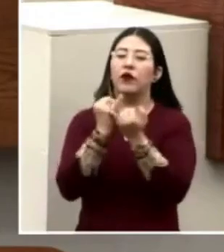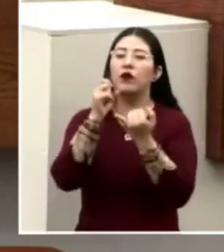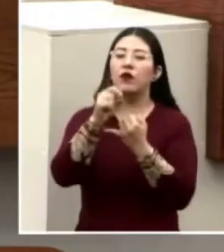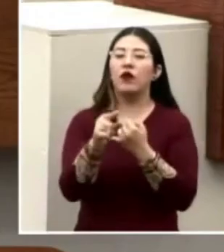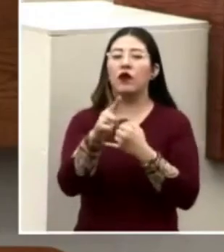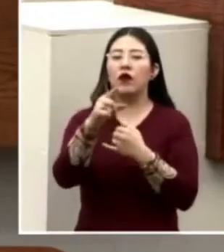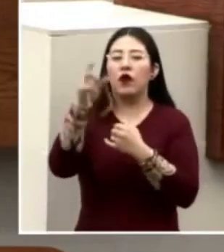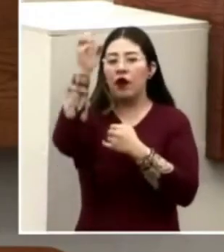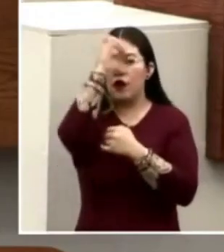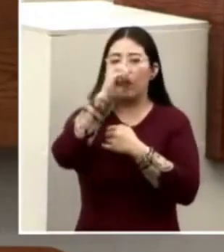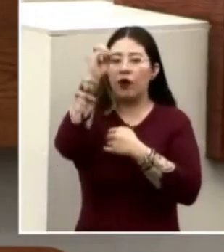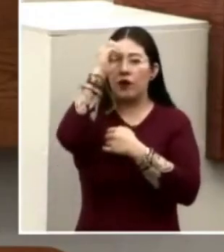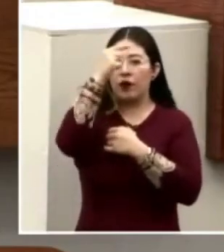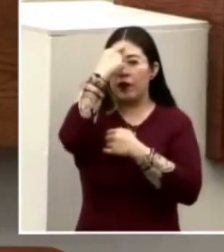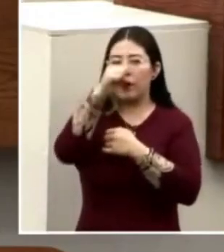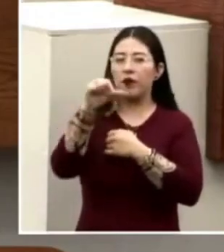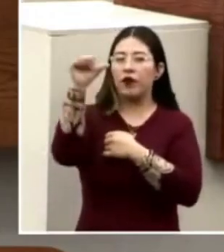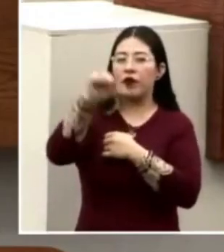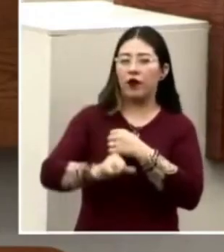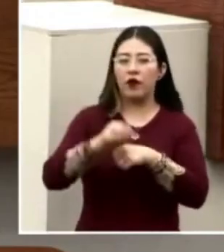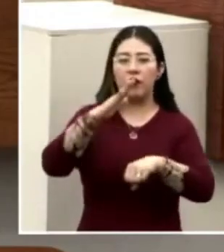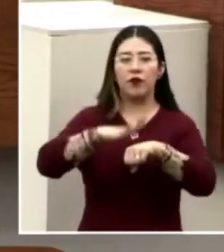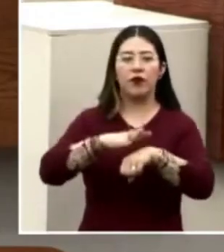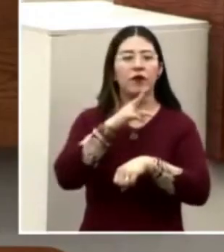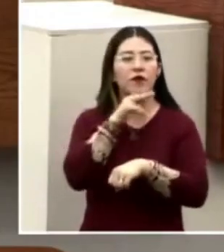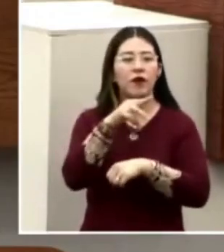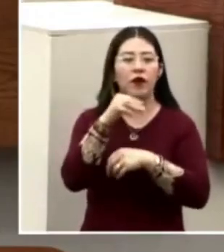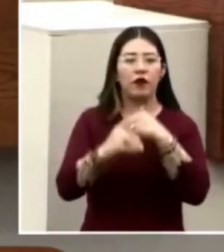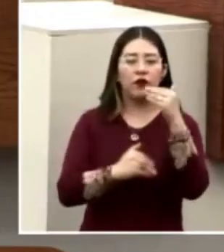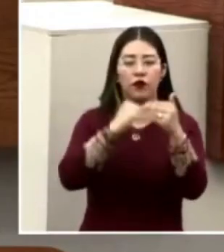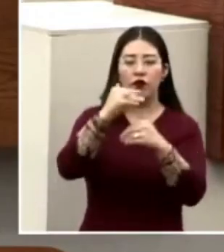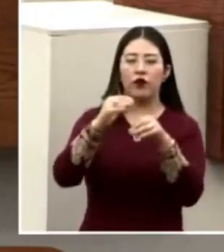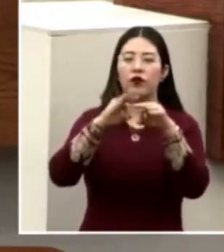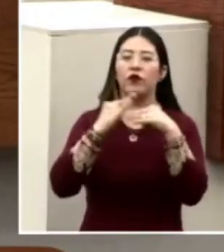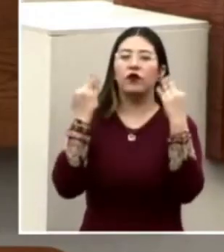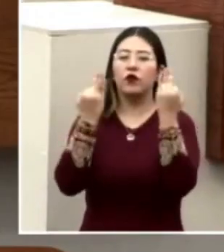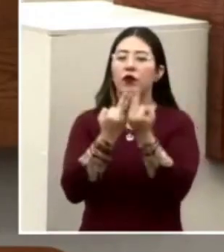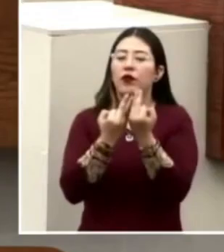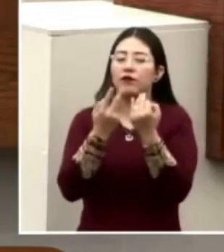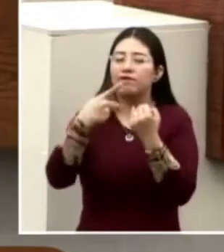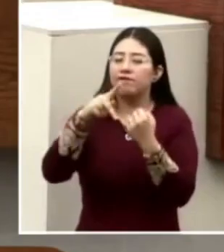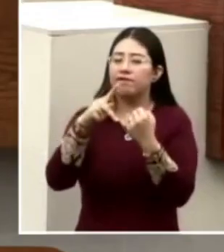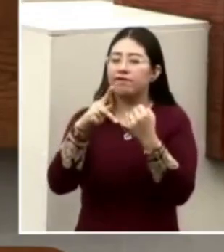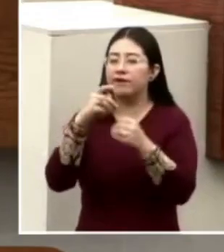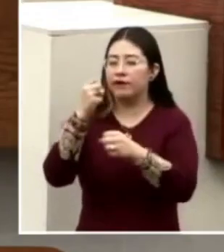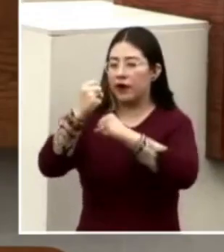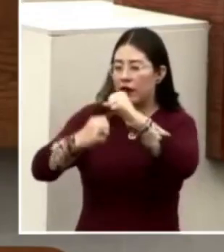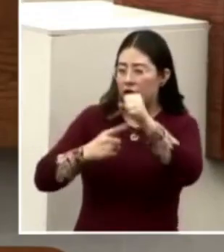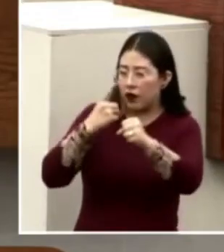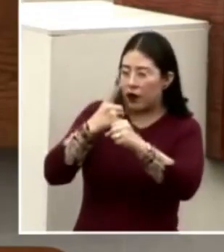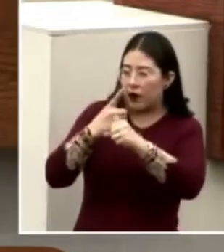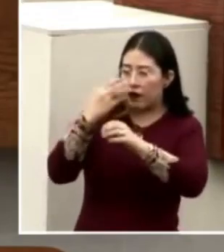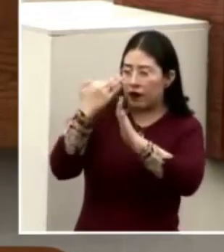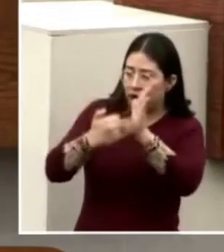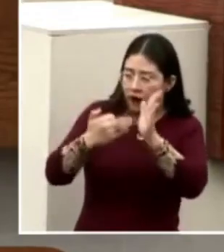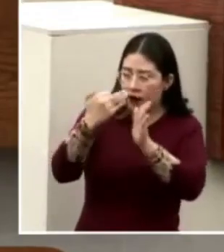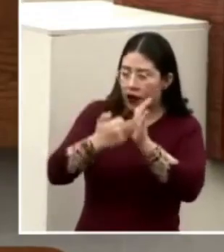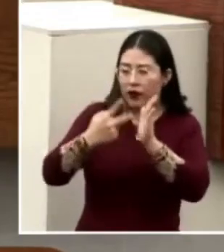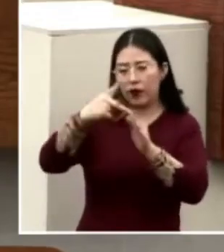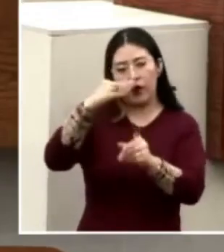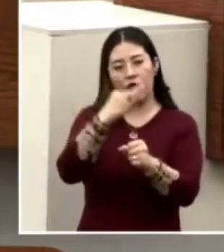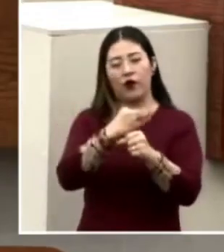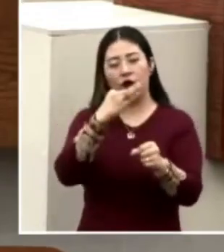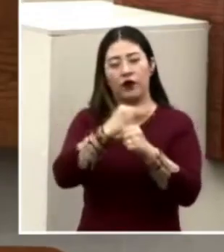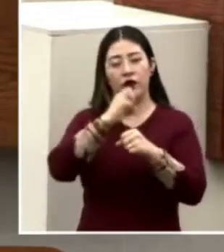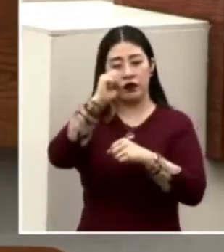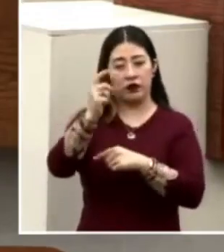hoy sufren de mayores condiciones de inseguridad de las que afortunadamente San